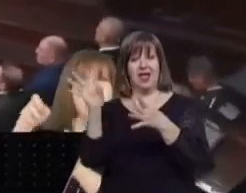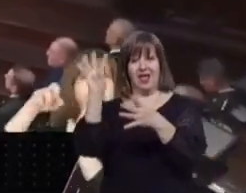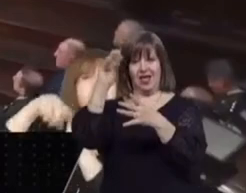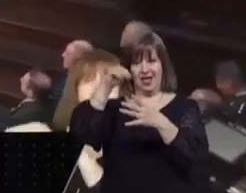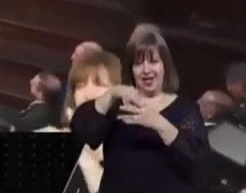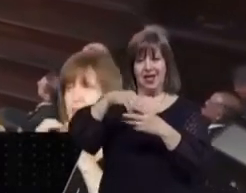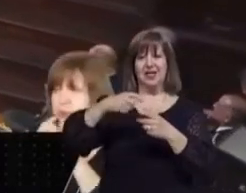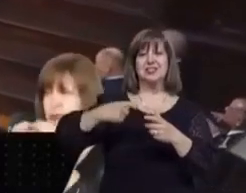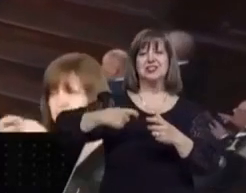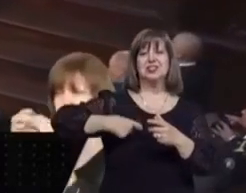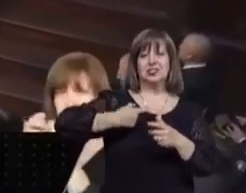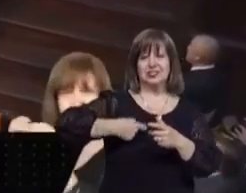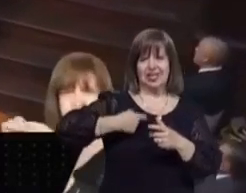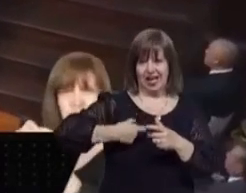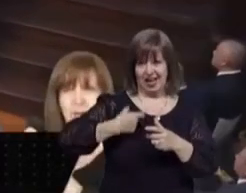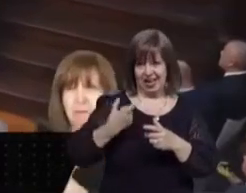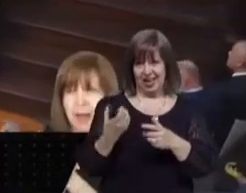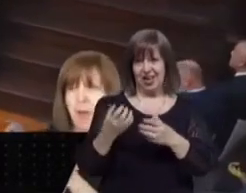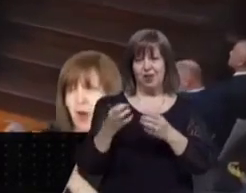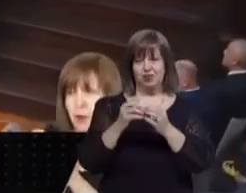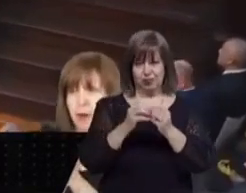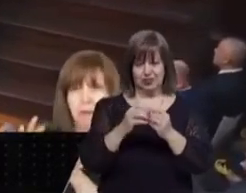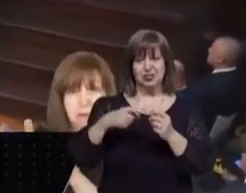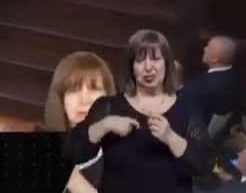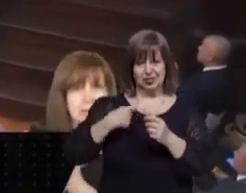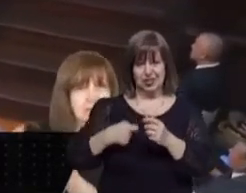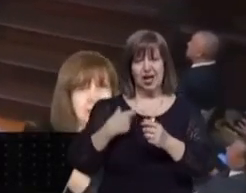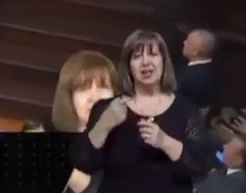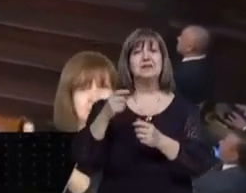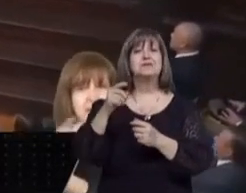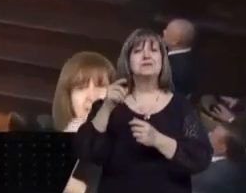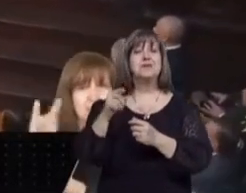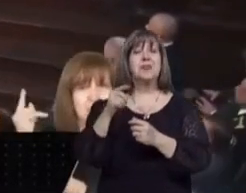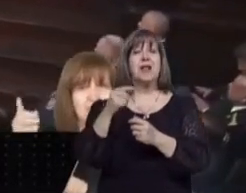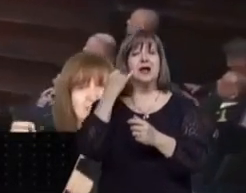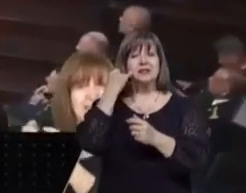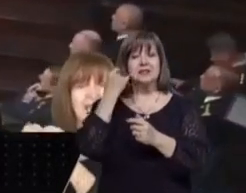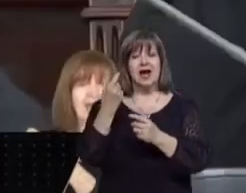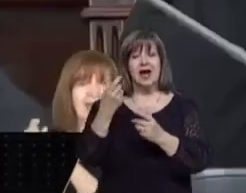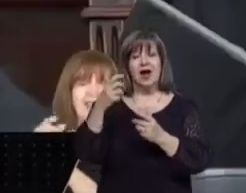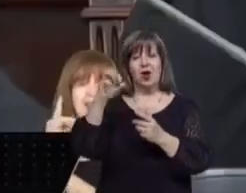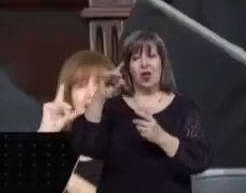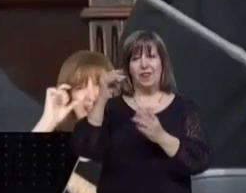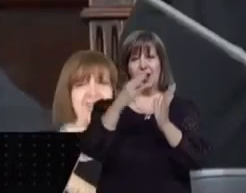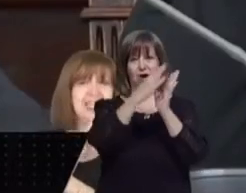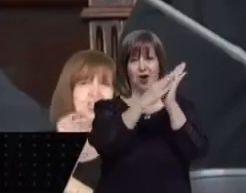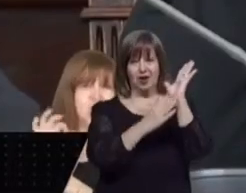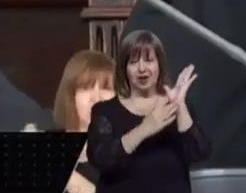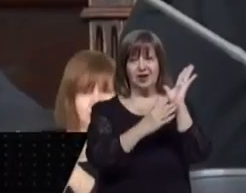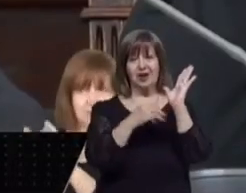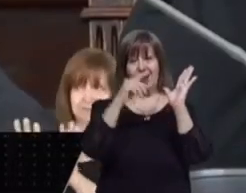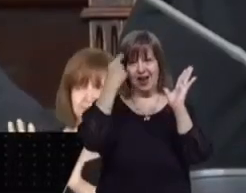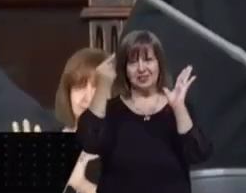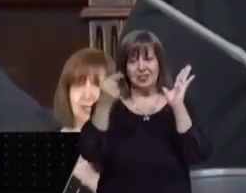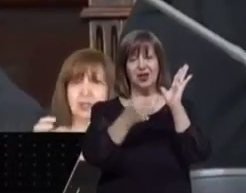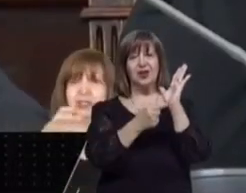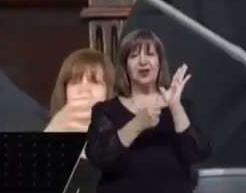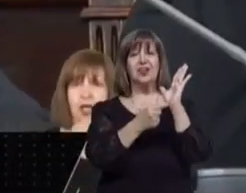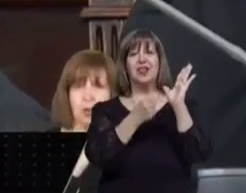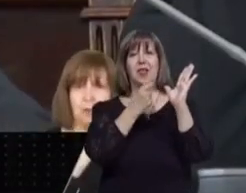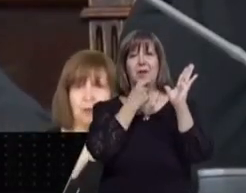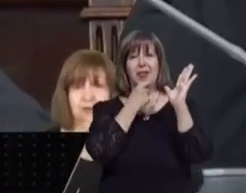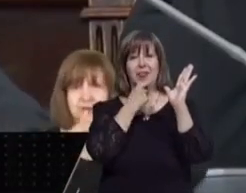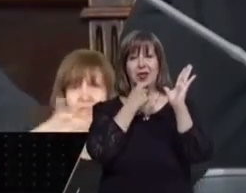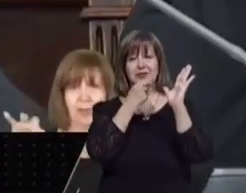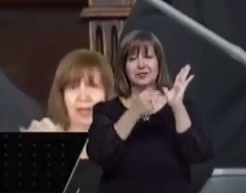Las propuestas de reforma al Código presentado a la Nación y el paquete de fortalecimiento de la seguridad de